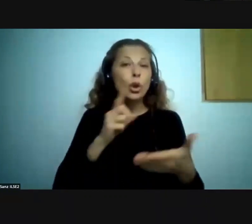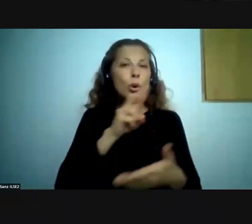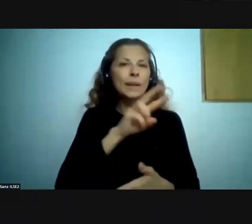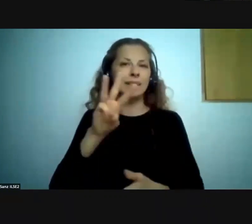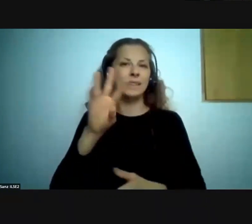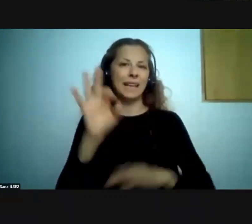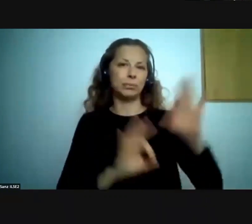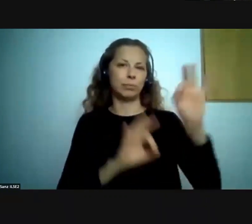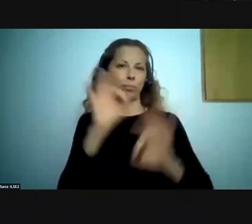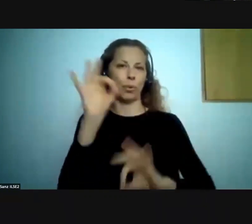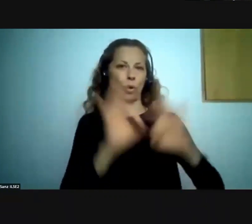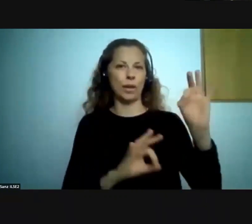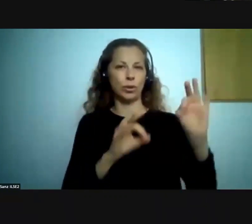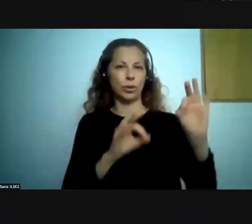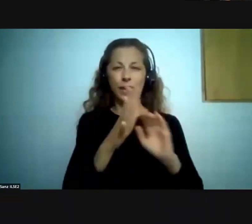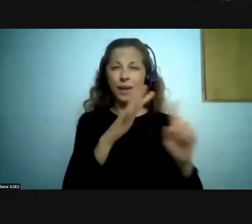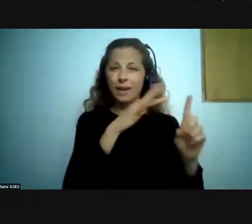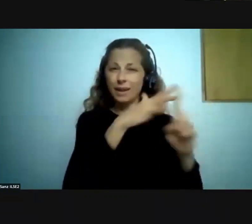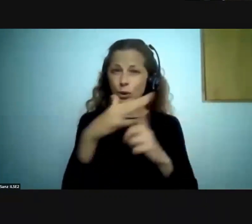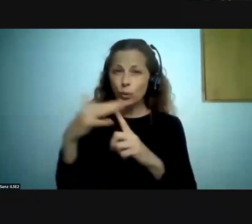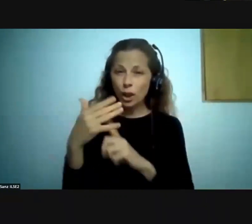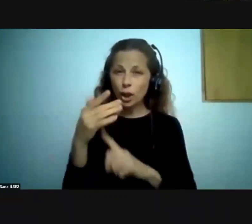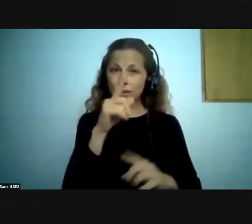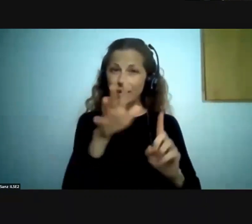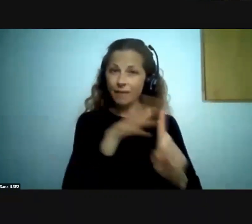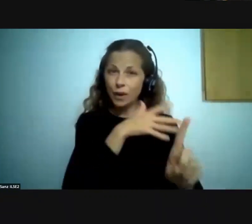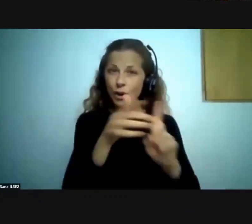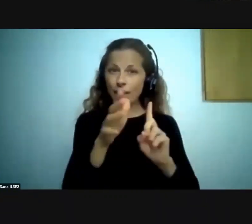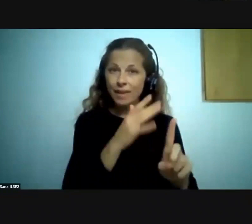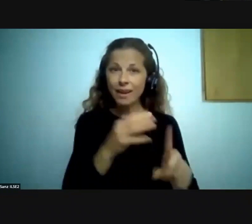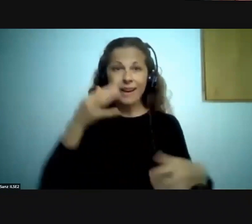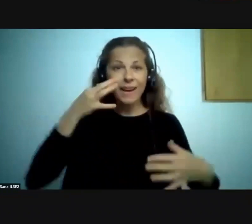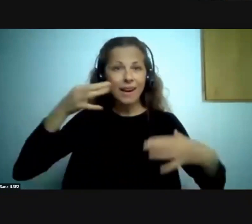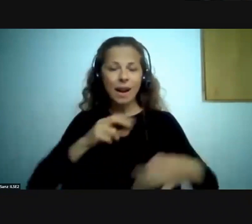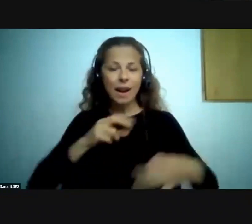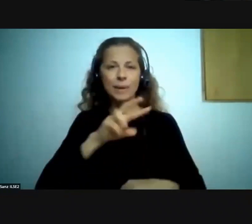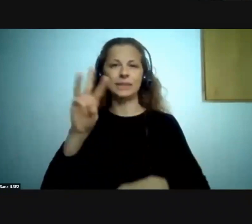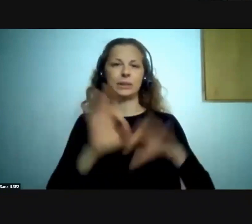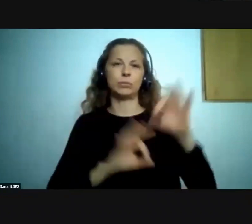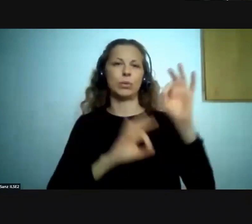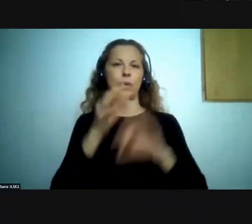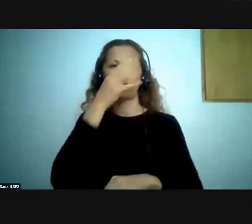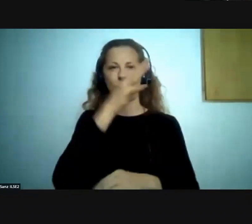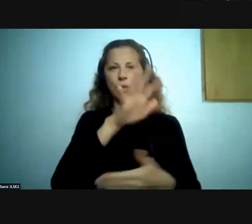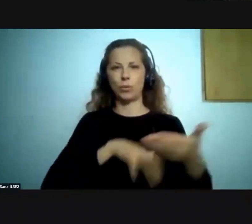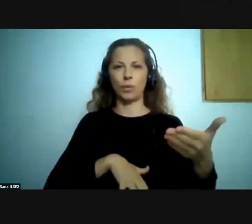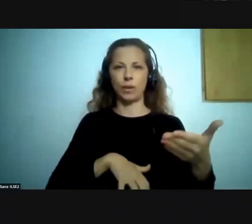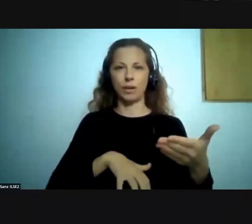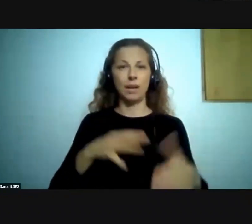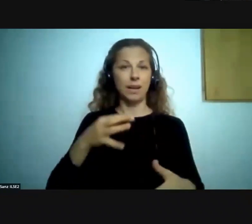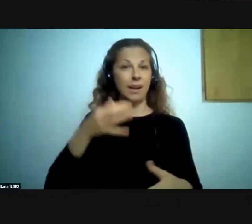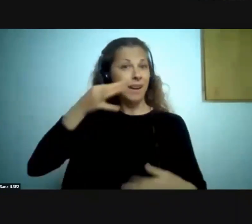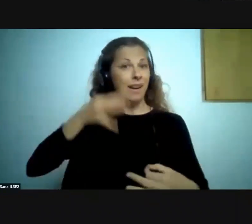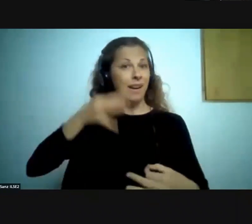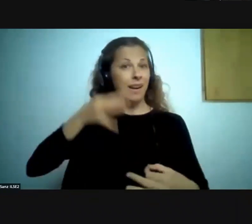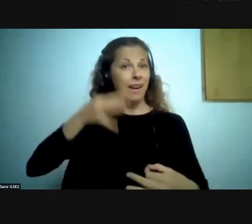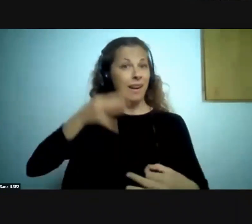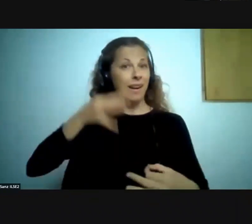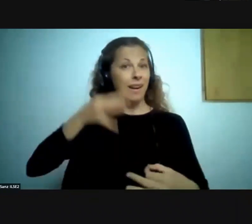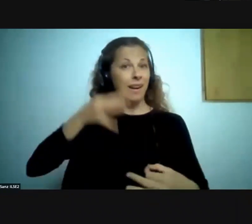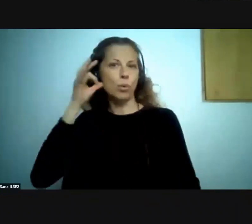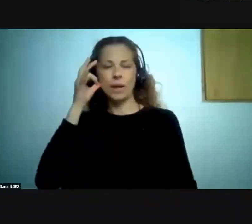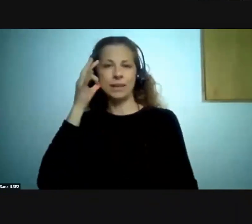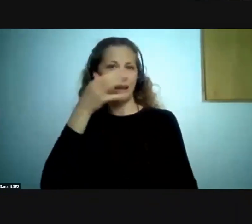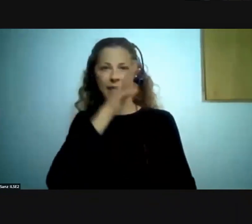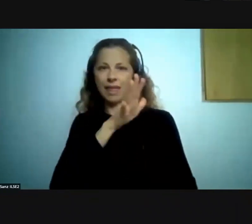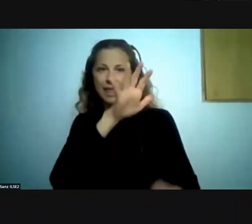aproximadamente de todos los casos de violencia de género que tenemos. Luego, las mujeres no es que denuncien falsamente, es que no denuncian la violencia de género, por esa construcción